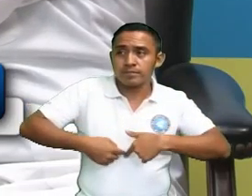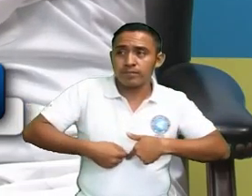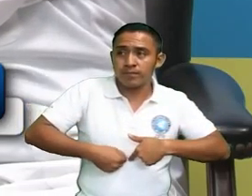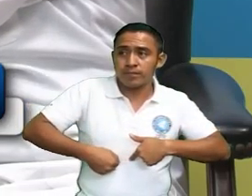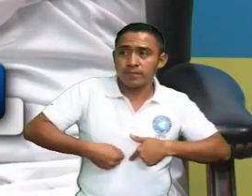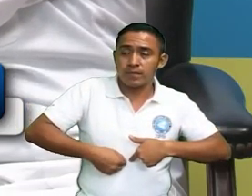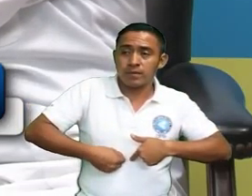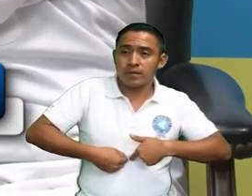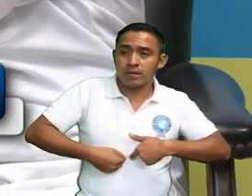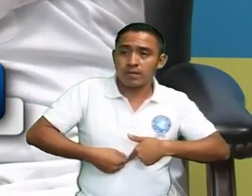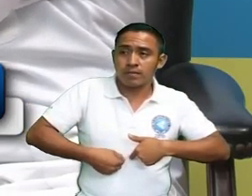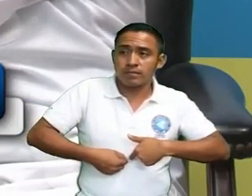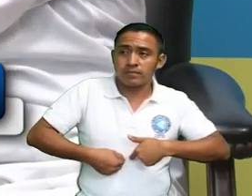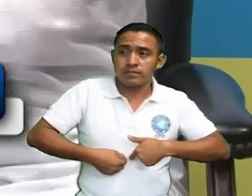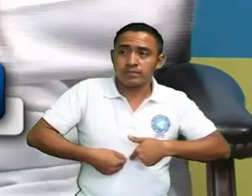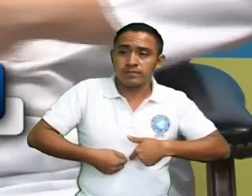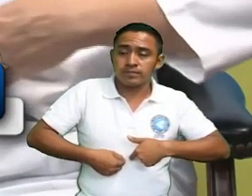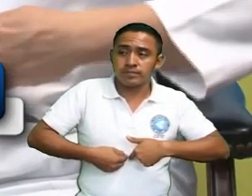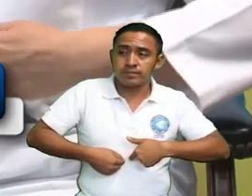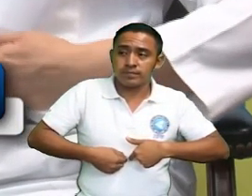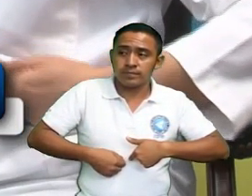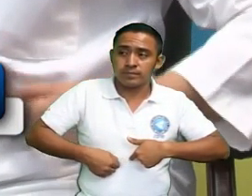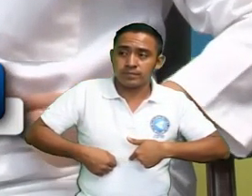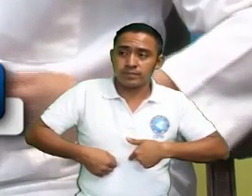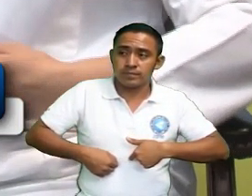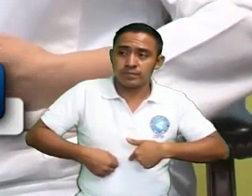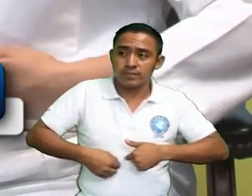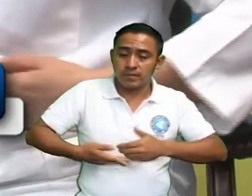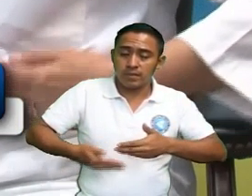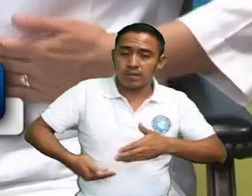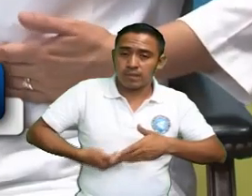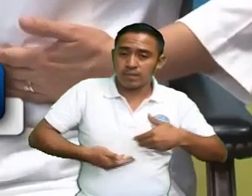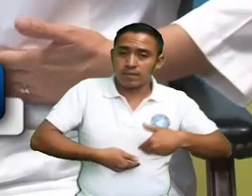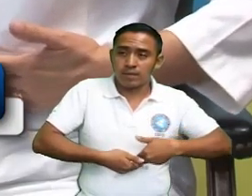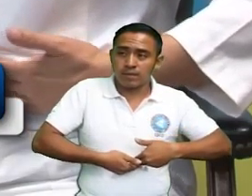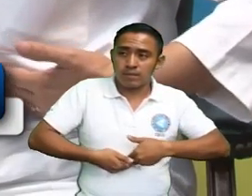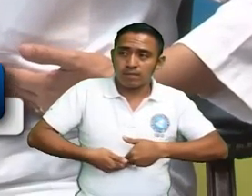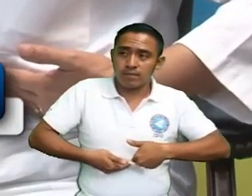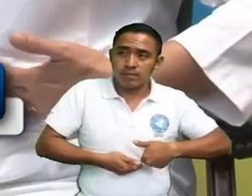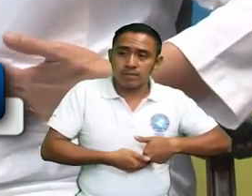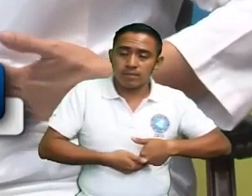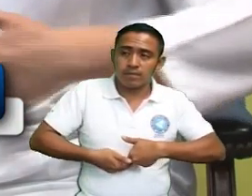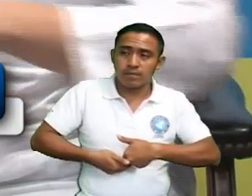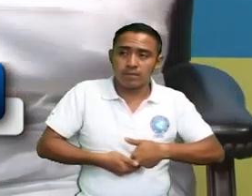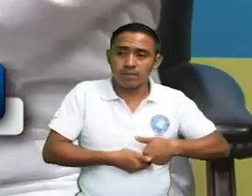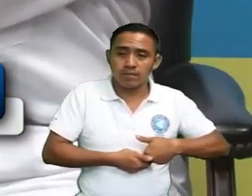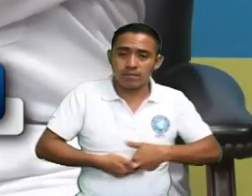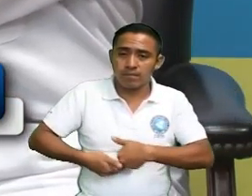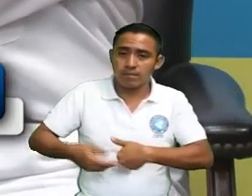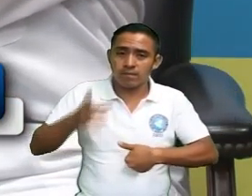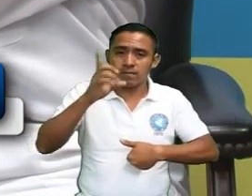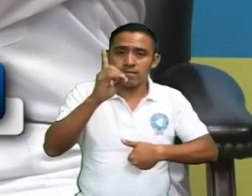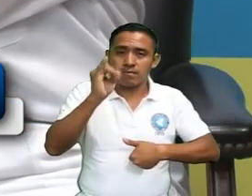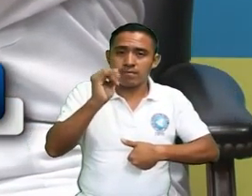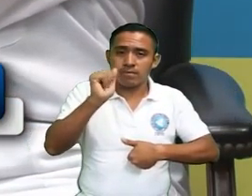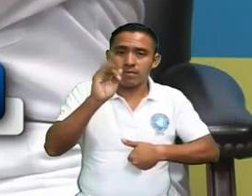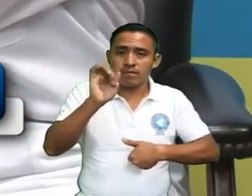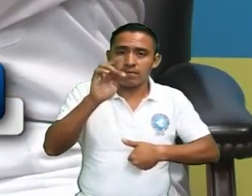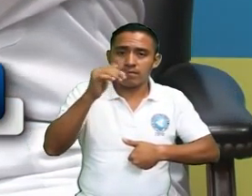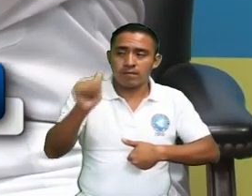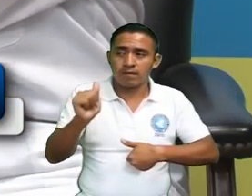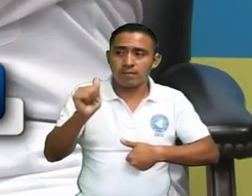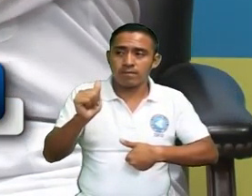del estómago, que normalmente está por debajo del diafragma, esta parte, una